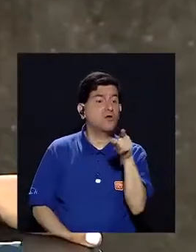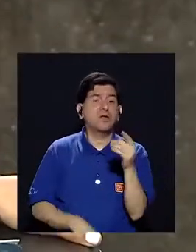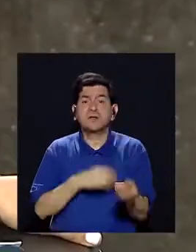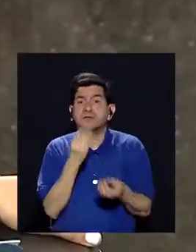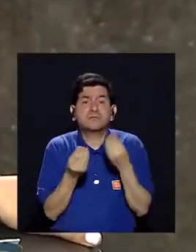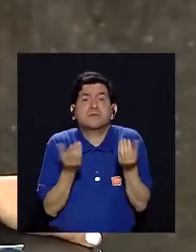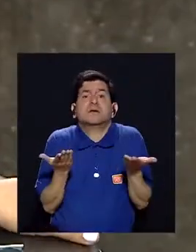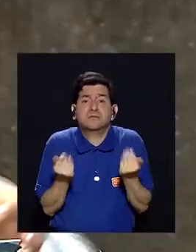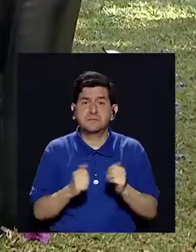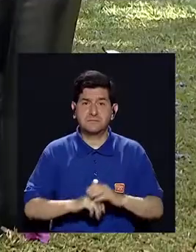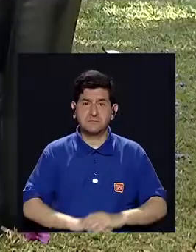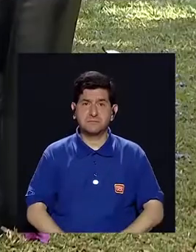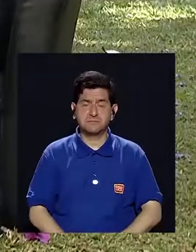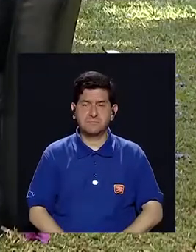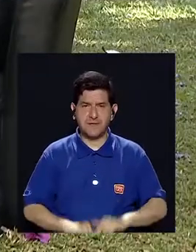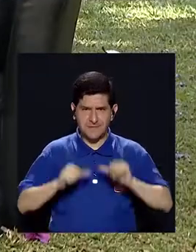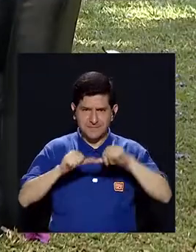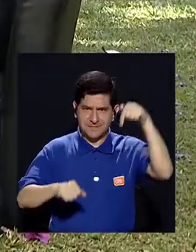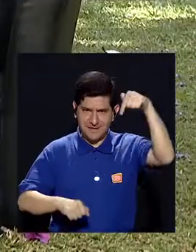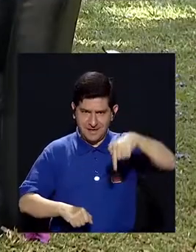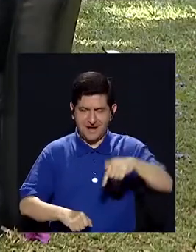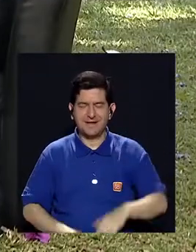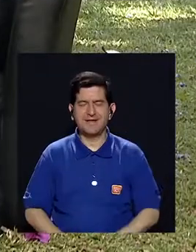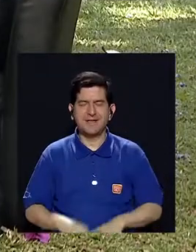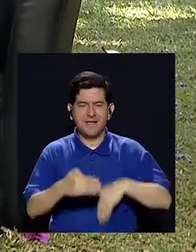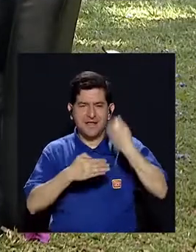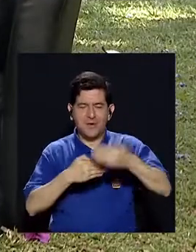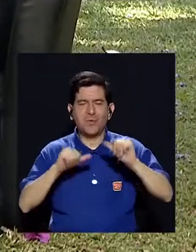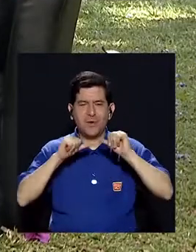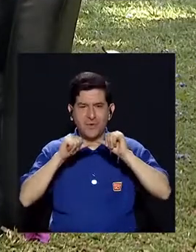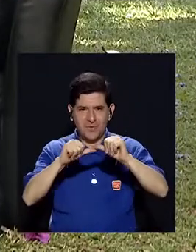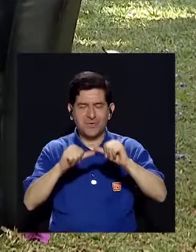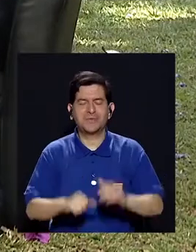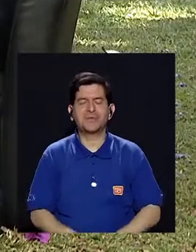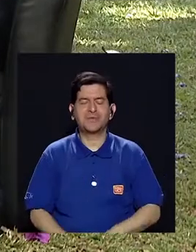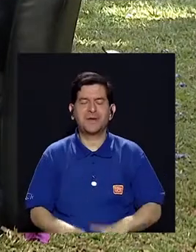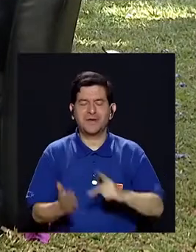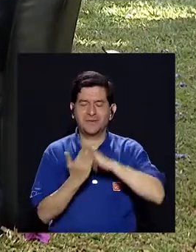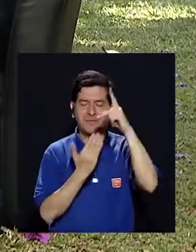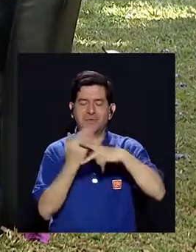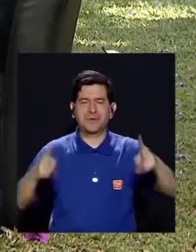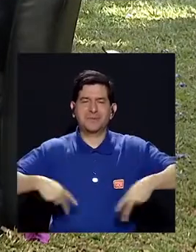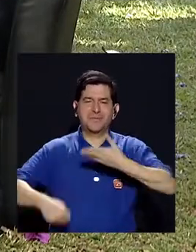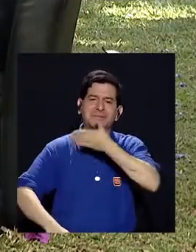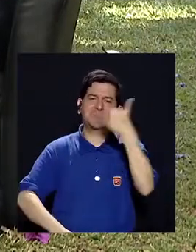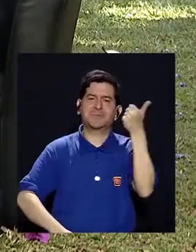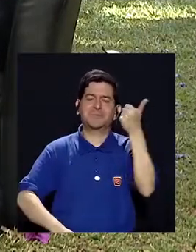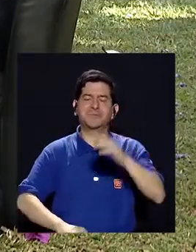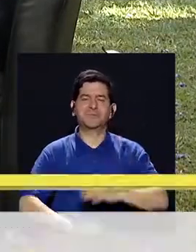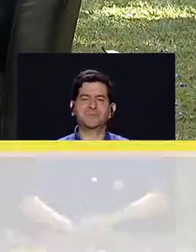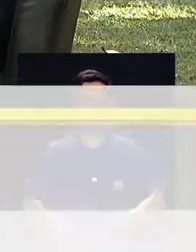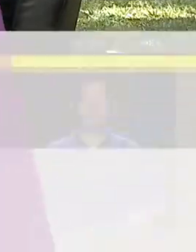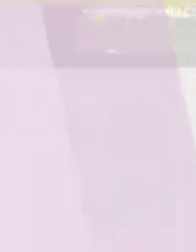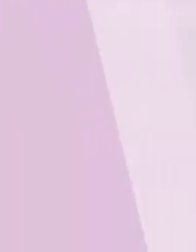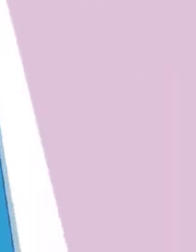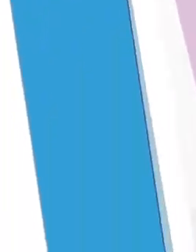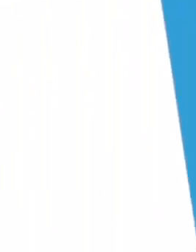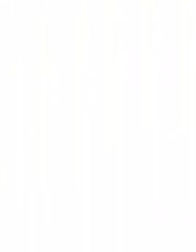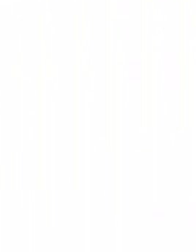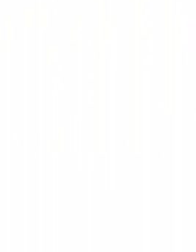contraparte, ¿dónde está? Quédese con nosotros, ya regresamos con más de Vivir Mejor.